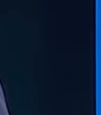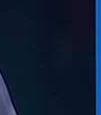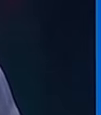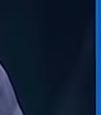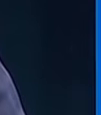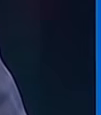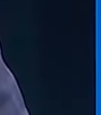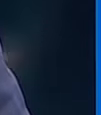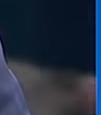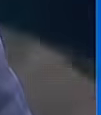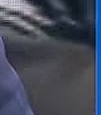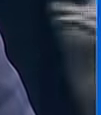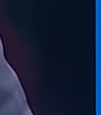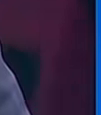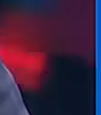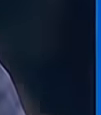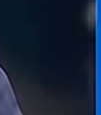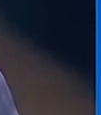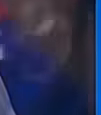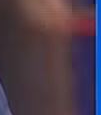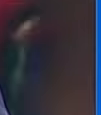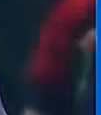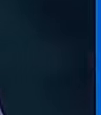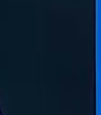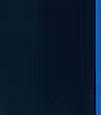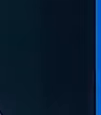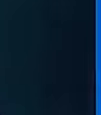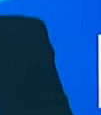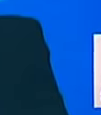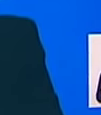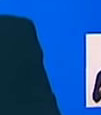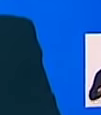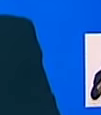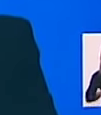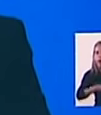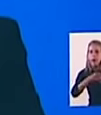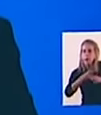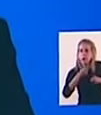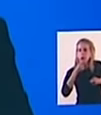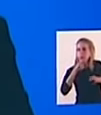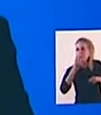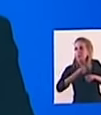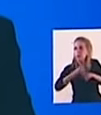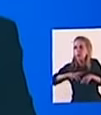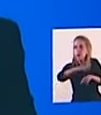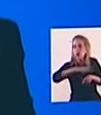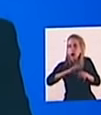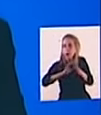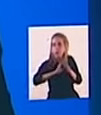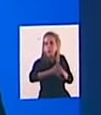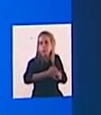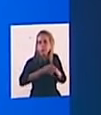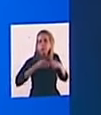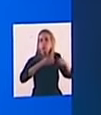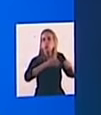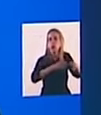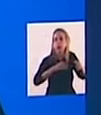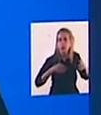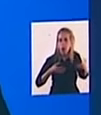tiene el diálogo cortado con Alberto Fernández. Las internas son tan grandes que hasta Máximo Kirchner está discrepando con su